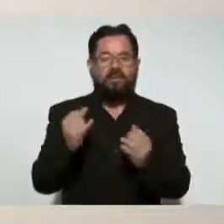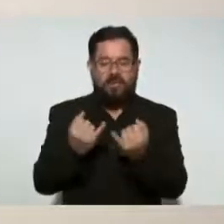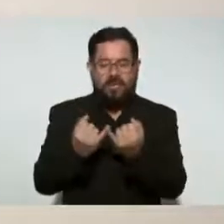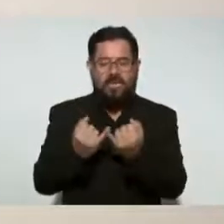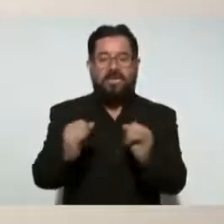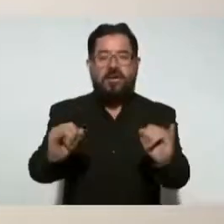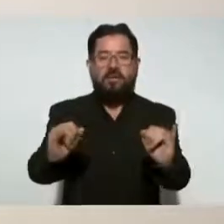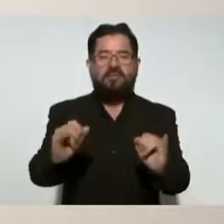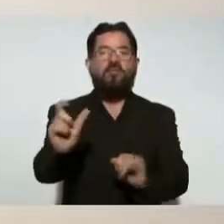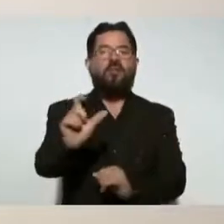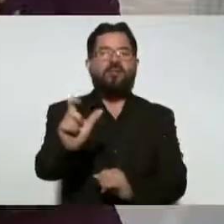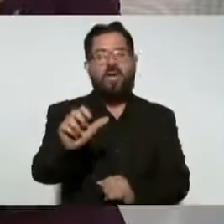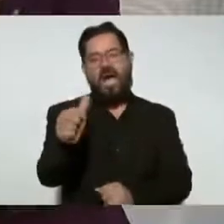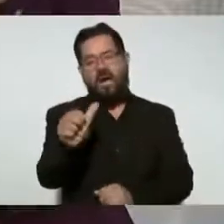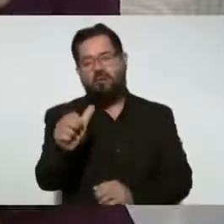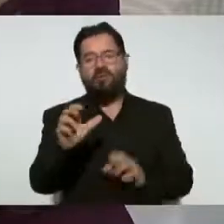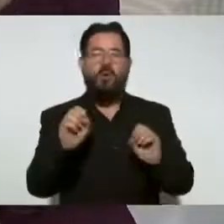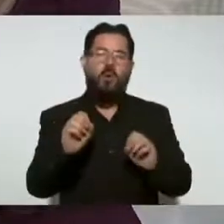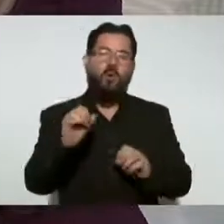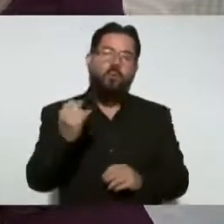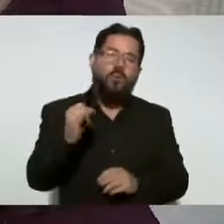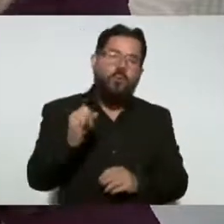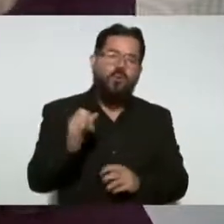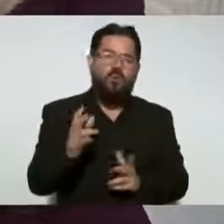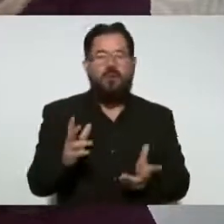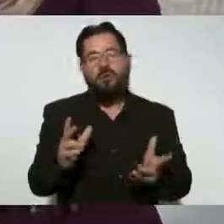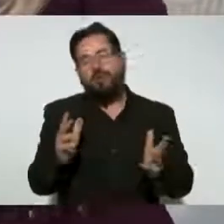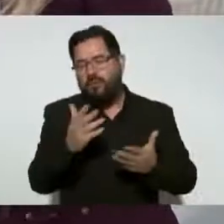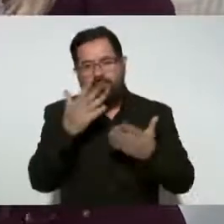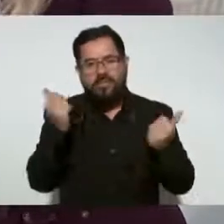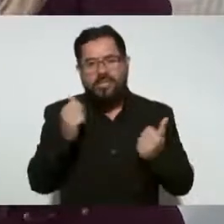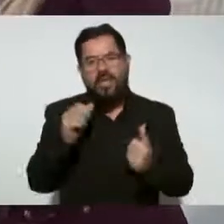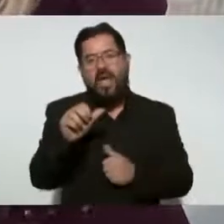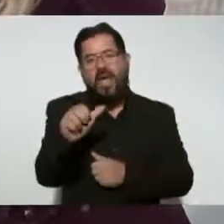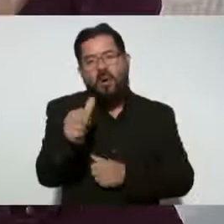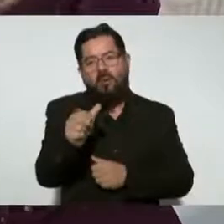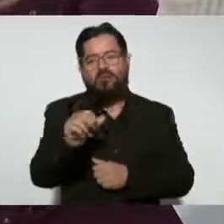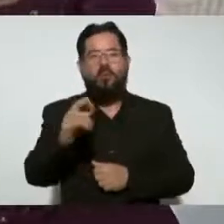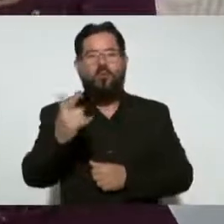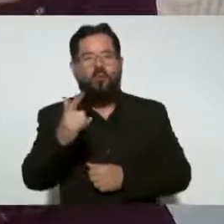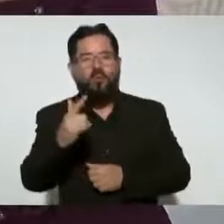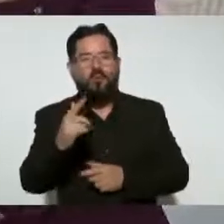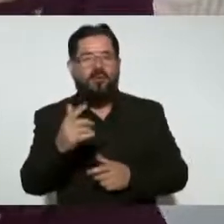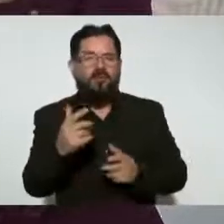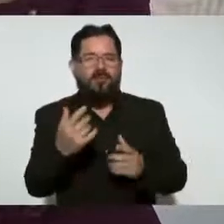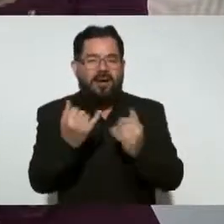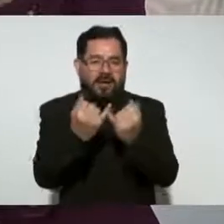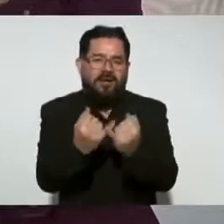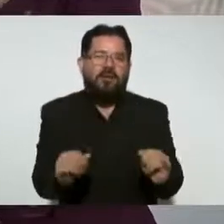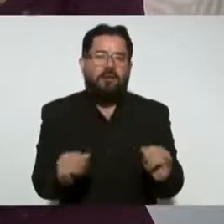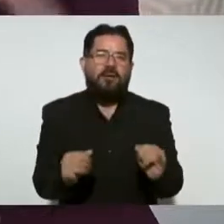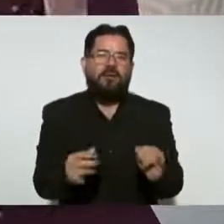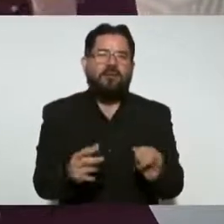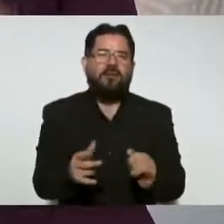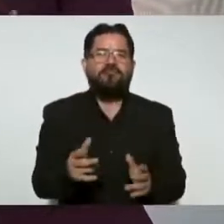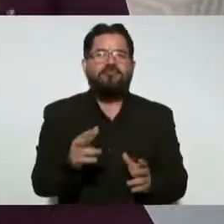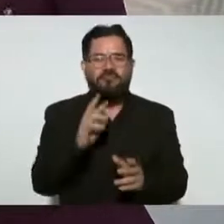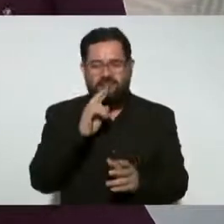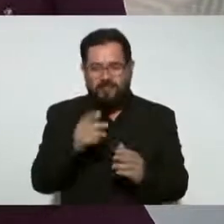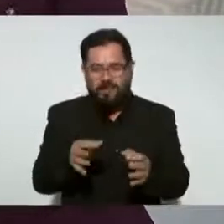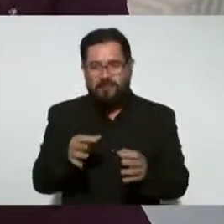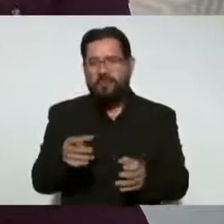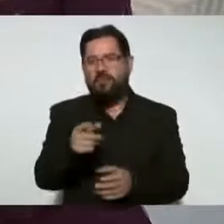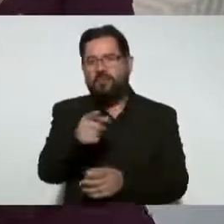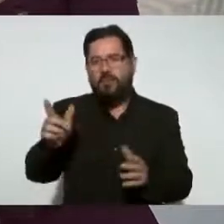julio, en mayo o en abril, no sé, en agosto o en junio, presidente. En agosto o en junio poderlo, julio, no se